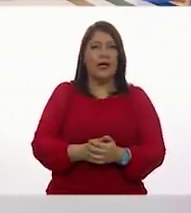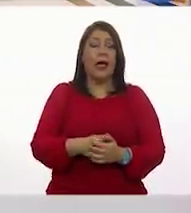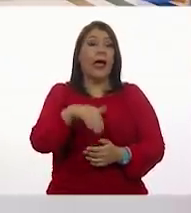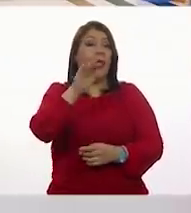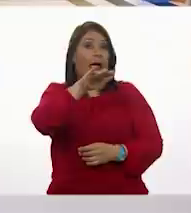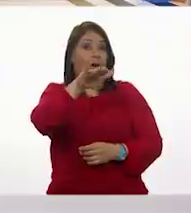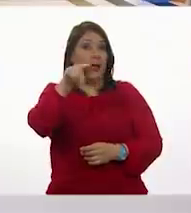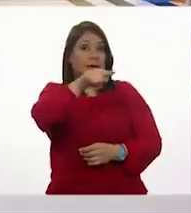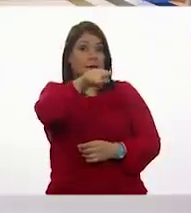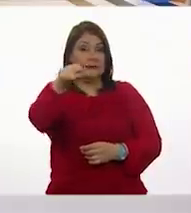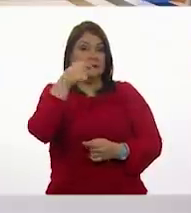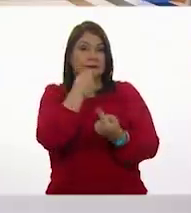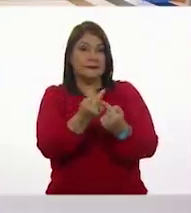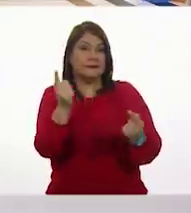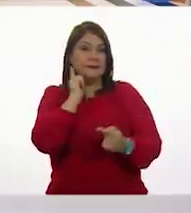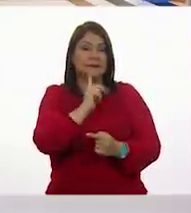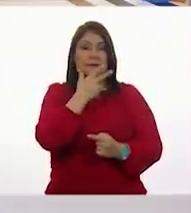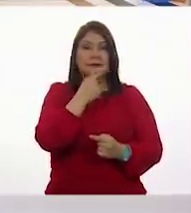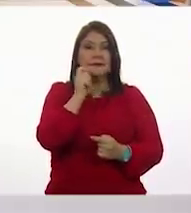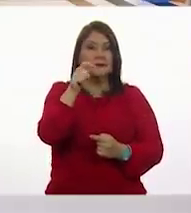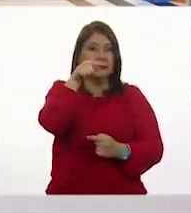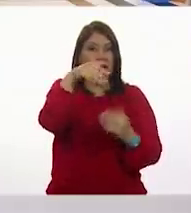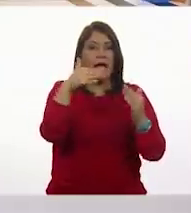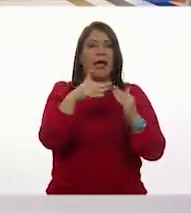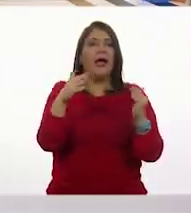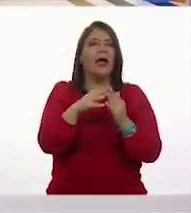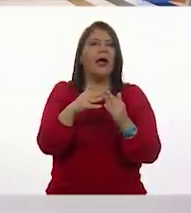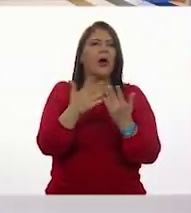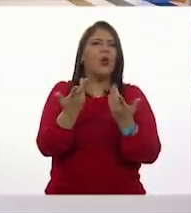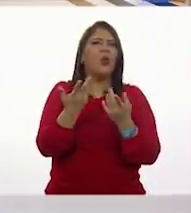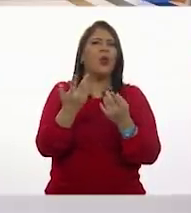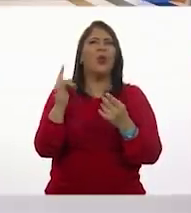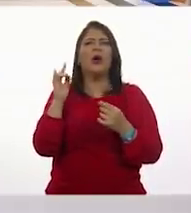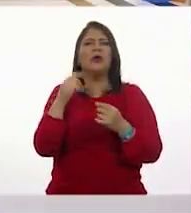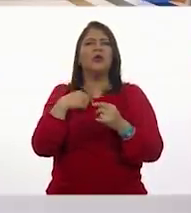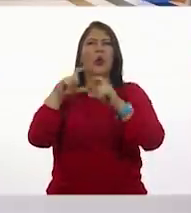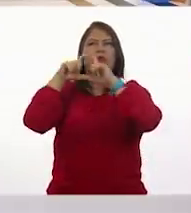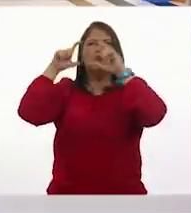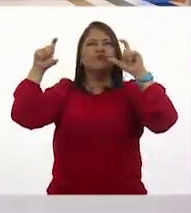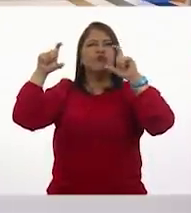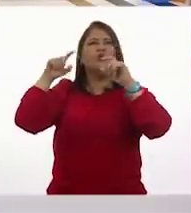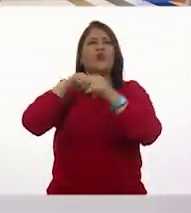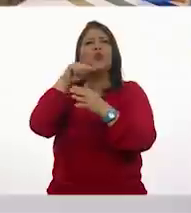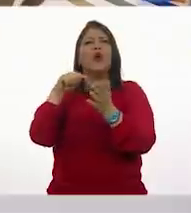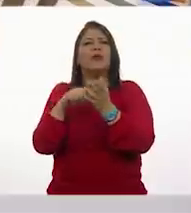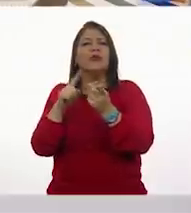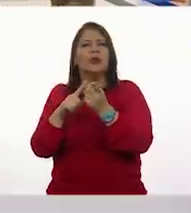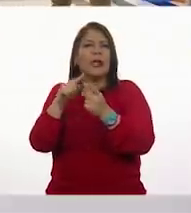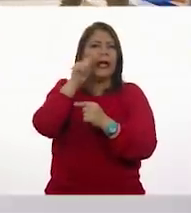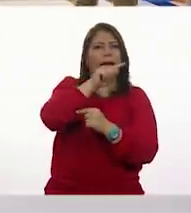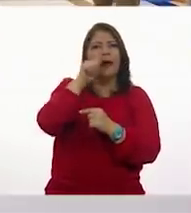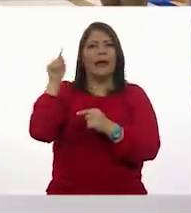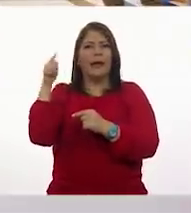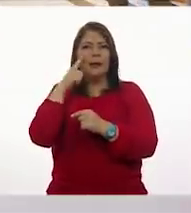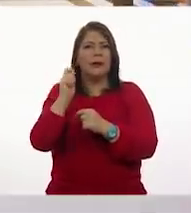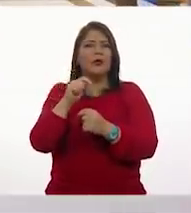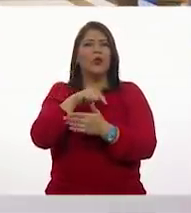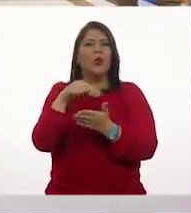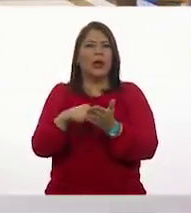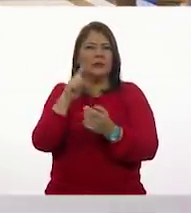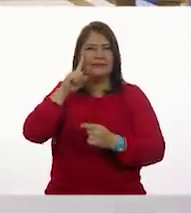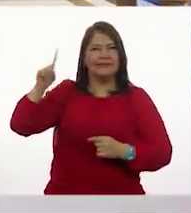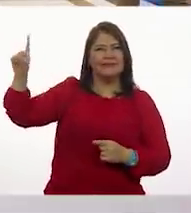ustedes, niñas y niños en casa, díganme, ¿de qué lado pego entonces la frase? ¿De este lado o de este